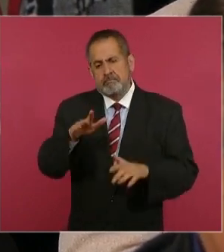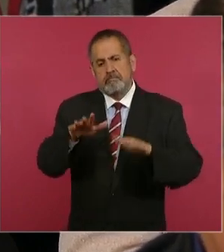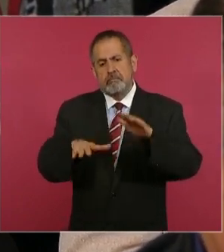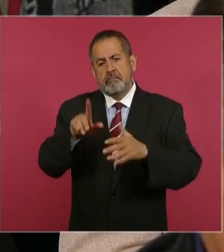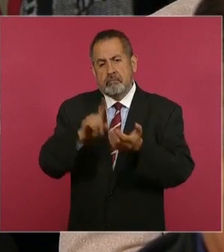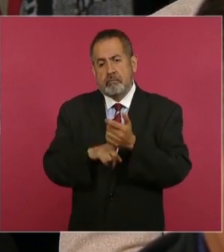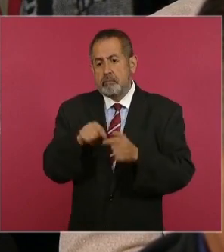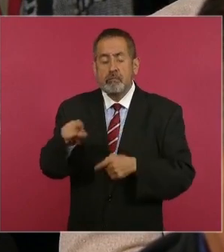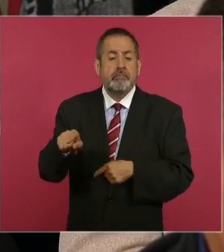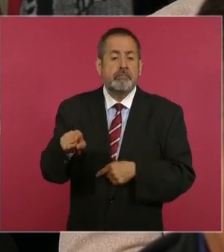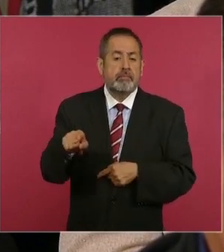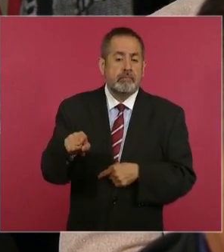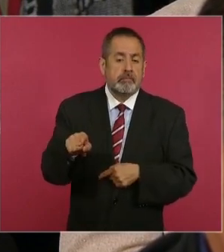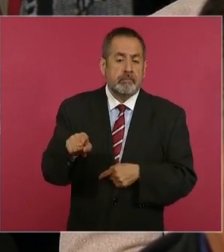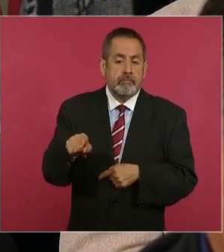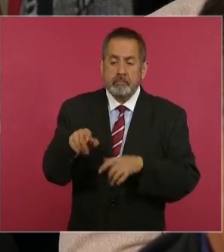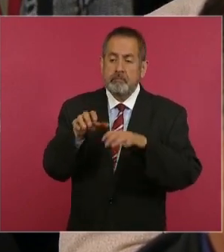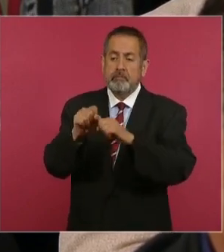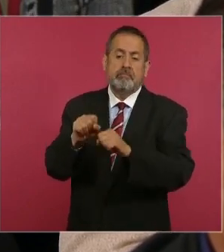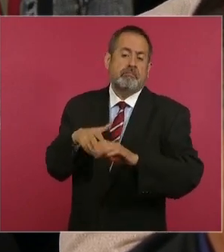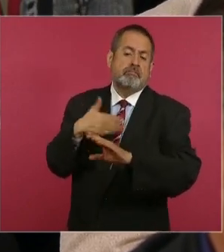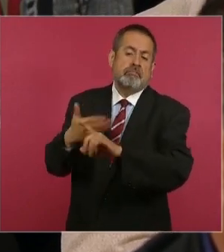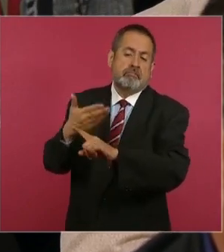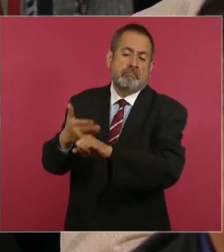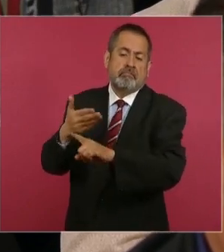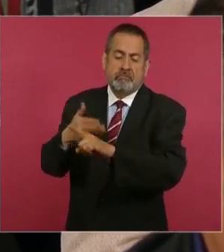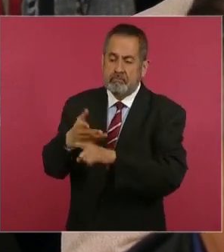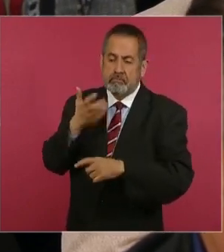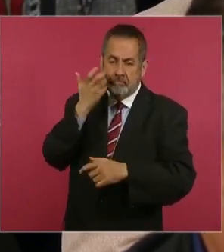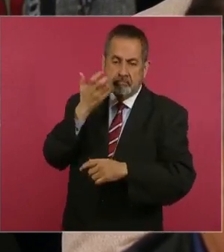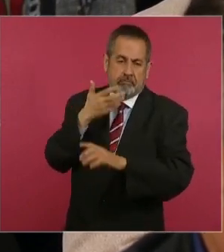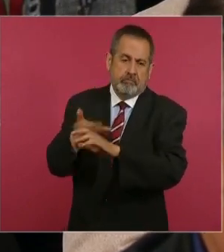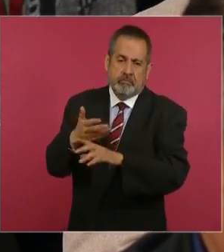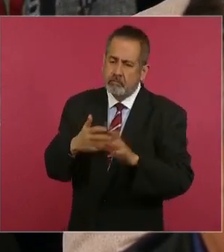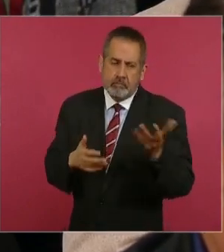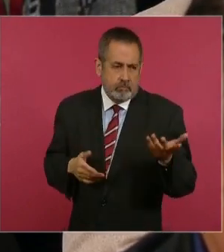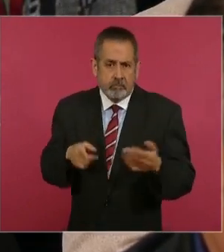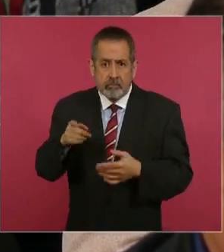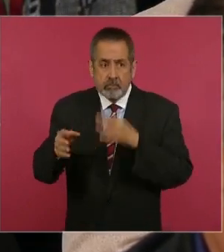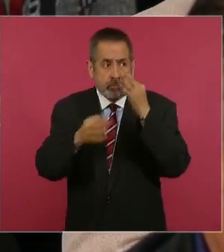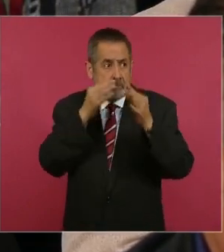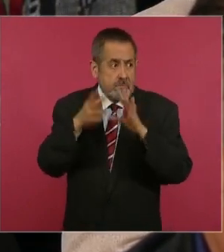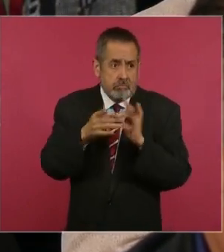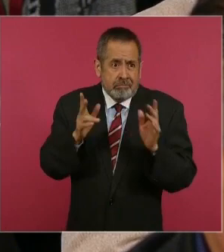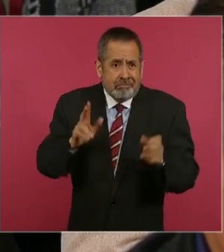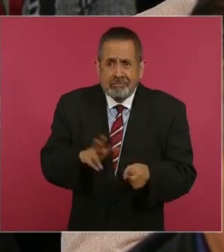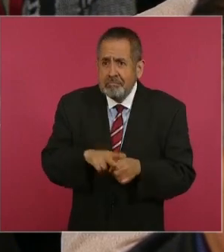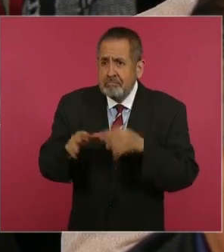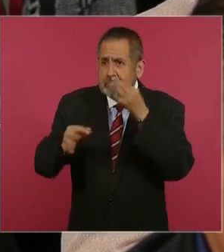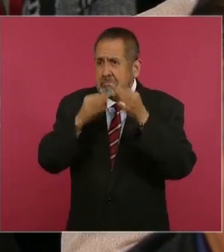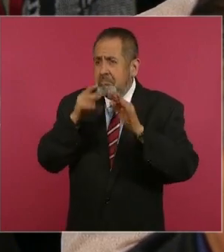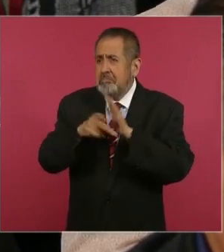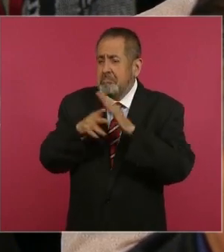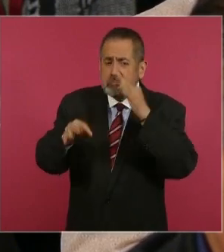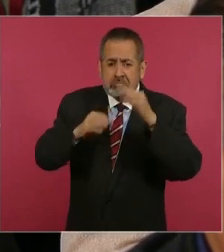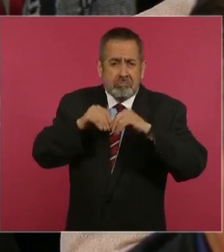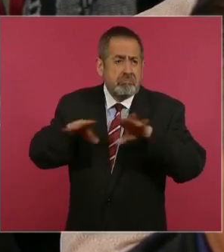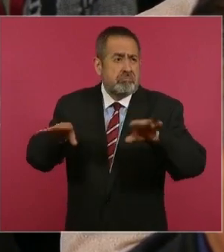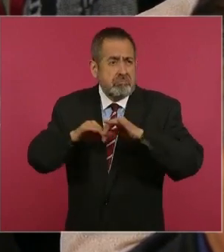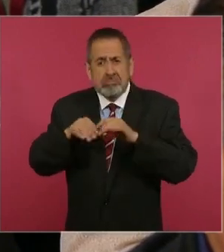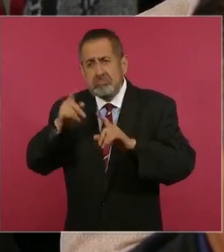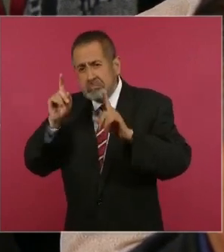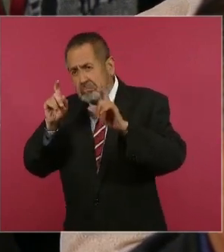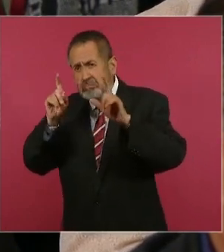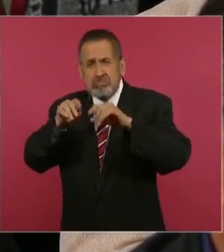pues van y se los agarran eh de de piñata en redes sociales y que la verdad son reporteros que ni la deben ni la temen y pues están ahí al pie del